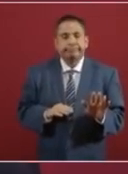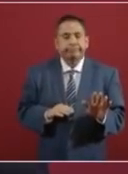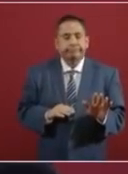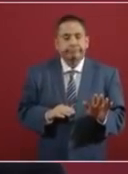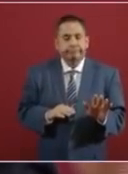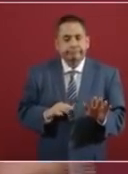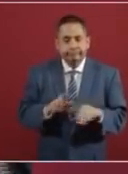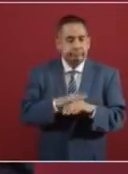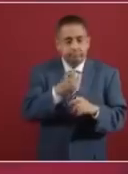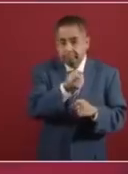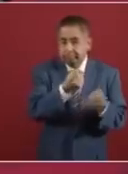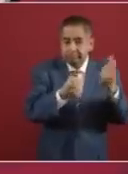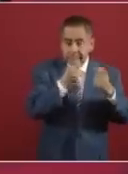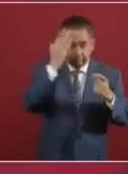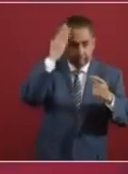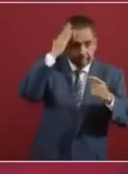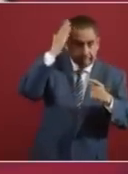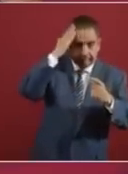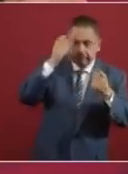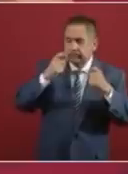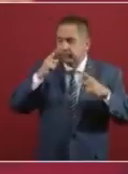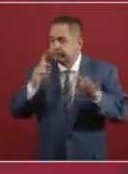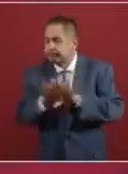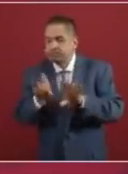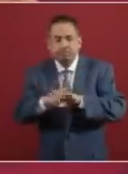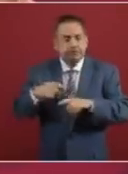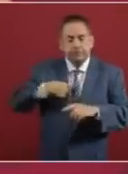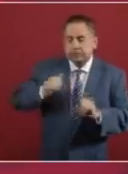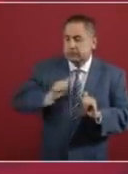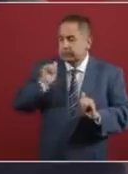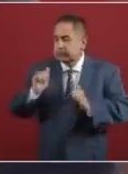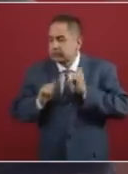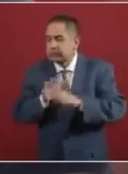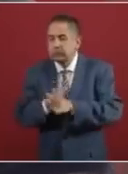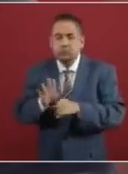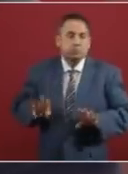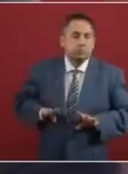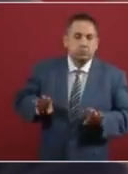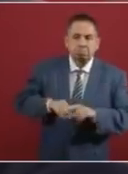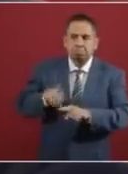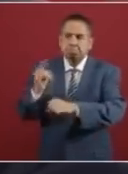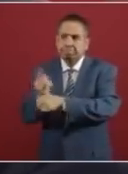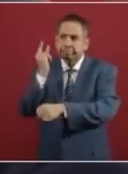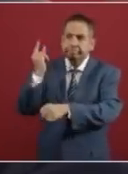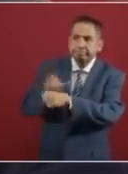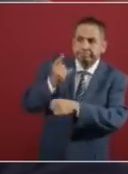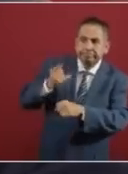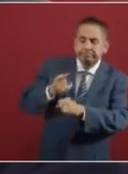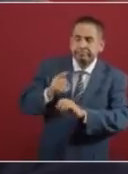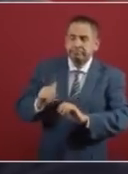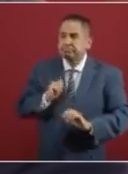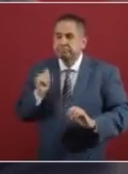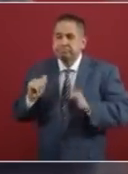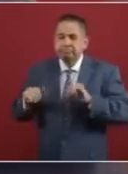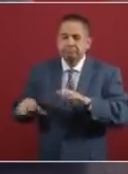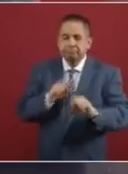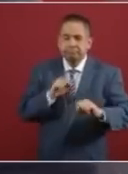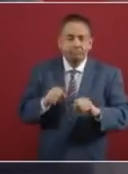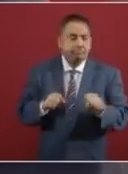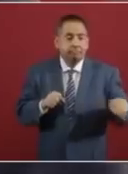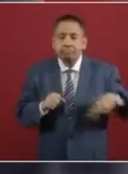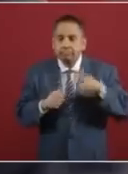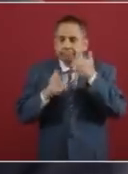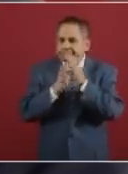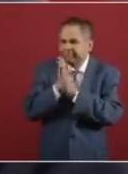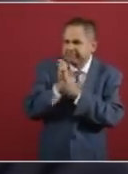porque ahí andan viendo si incumplimos, se andan frotando las